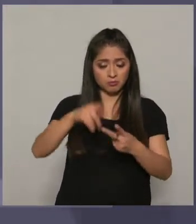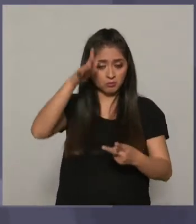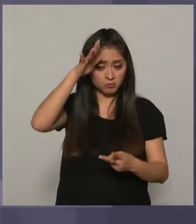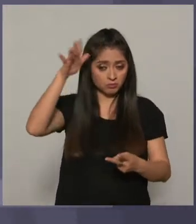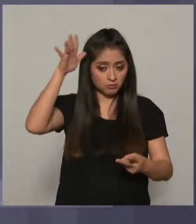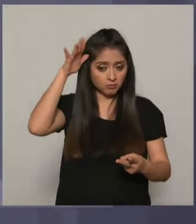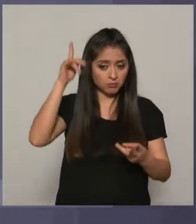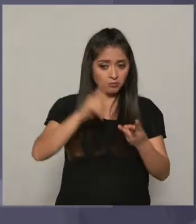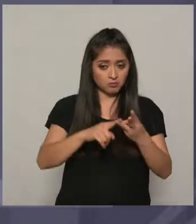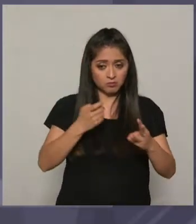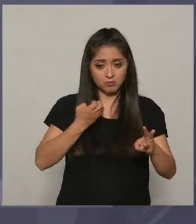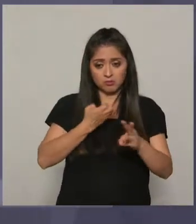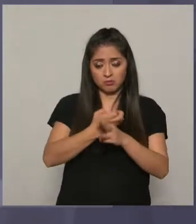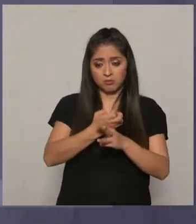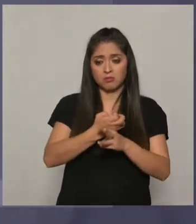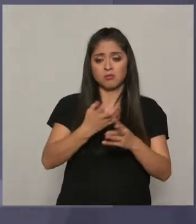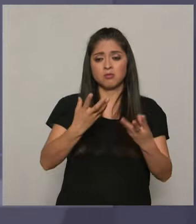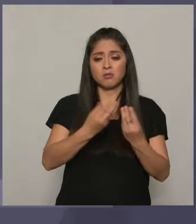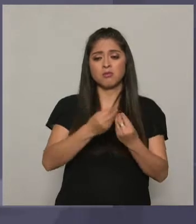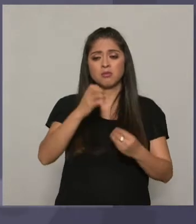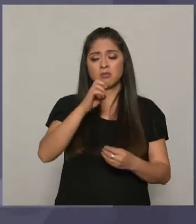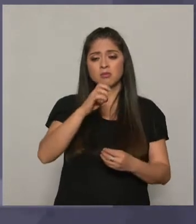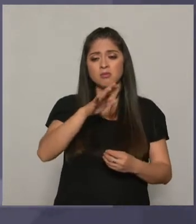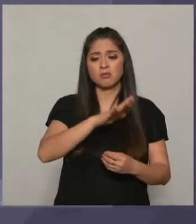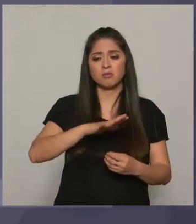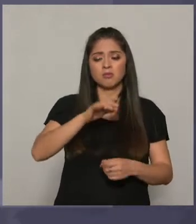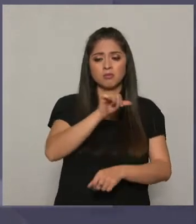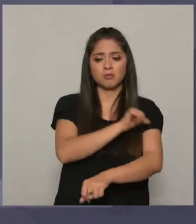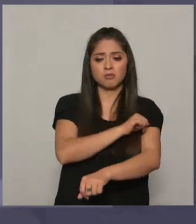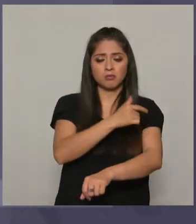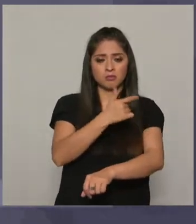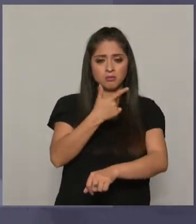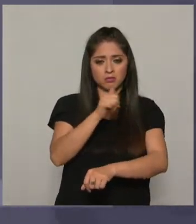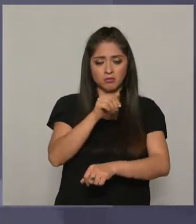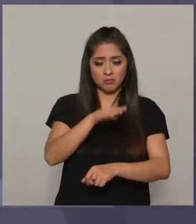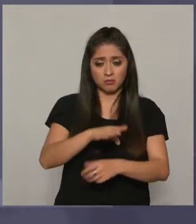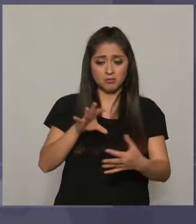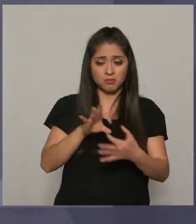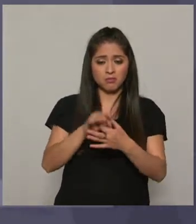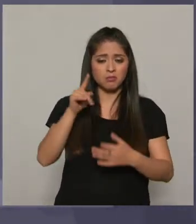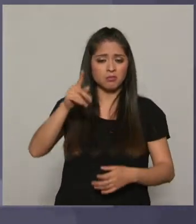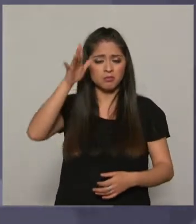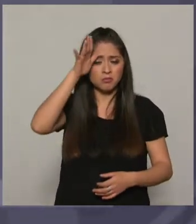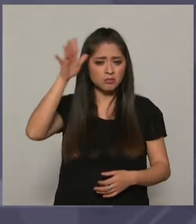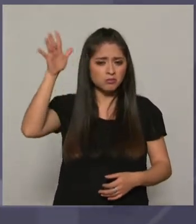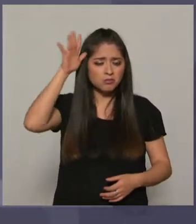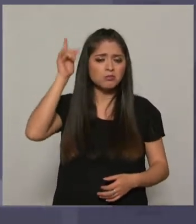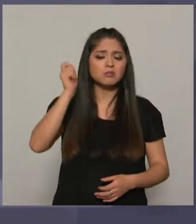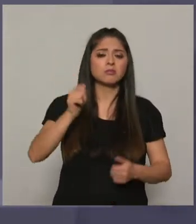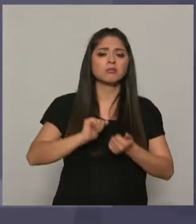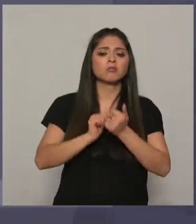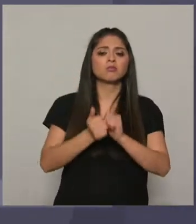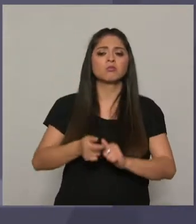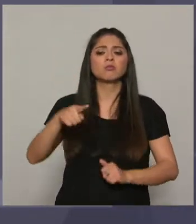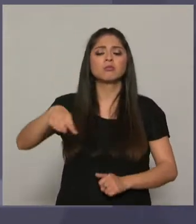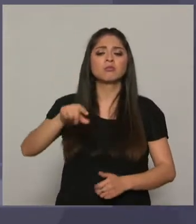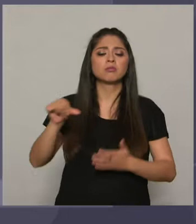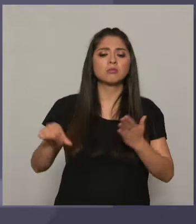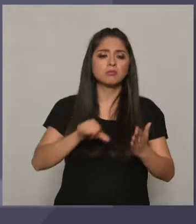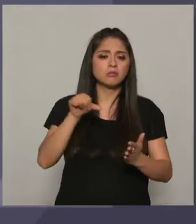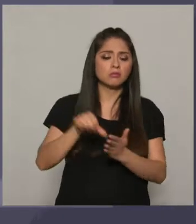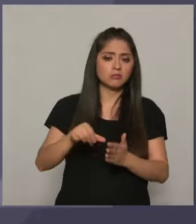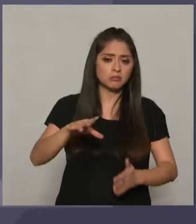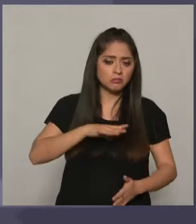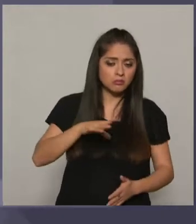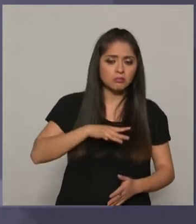Amadero. También en territorios son grandes, particularmente Cuauhtémoc llama la atención porque es el corazón de la Ciudad de México, donde hay